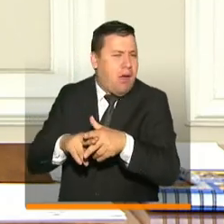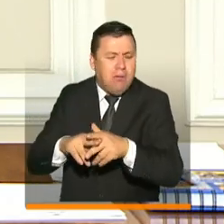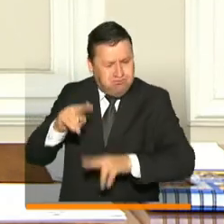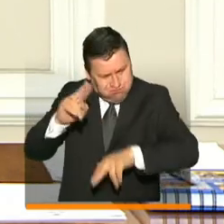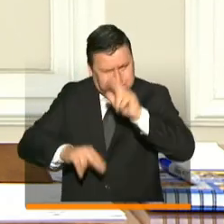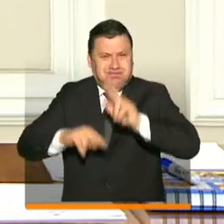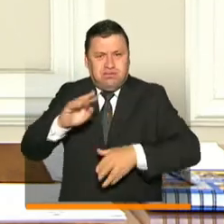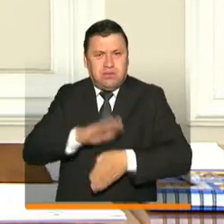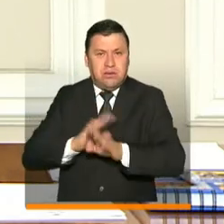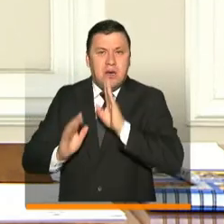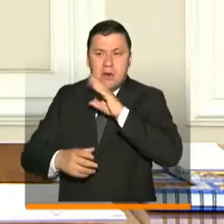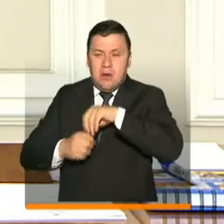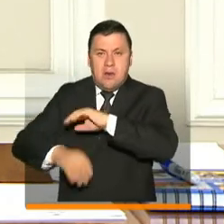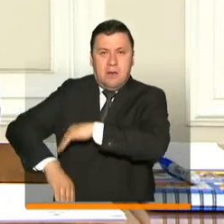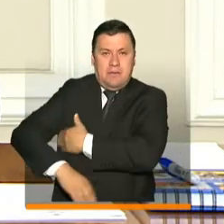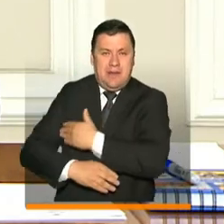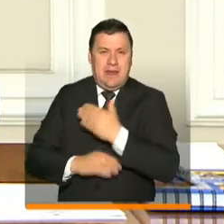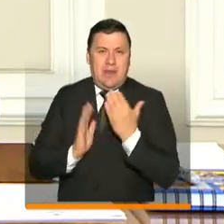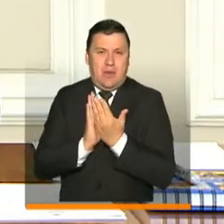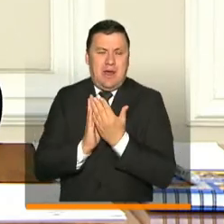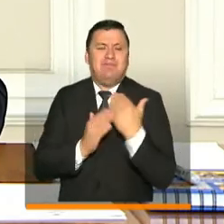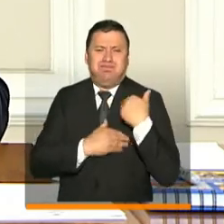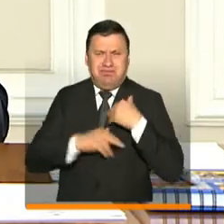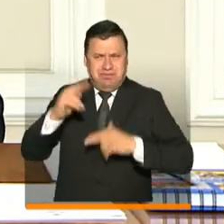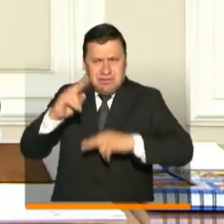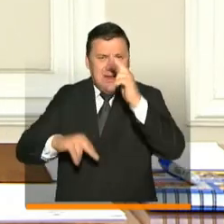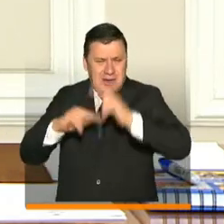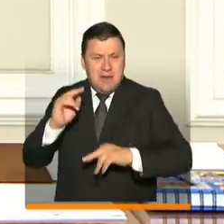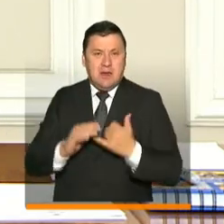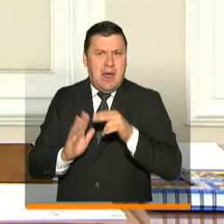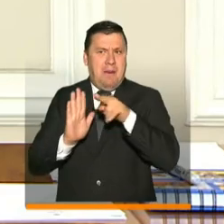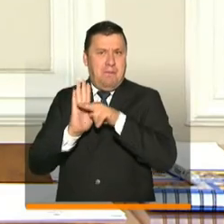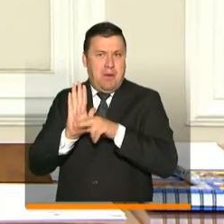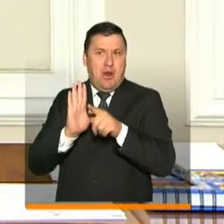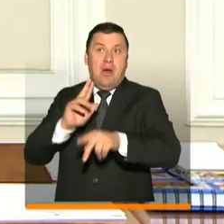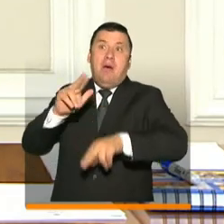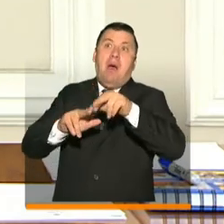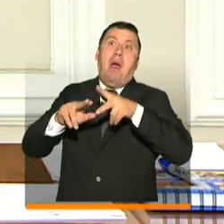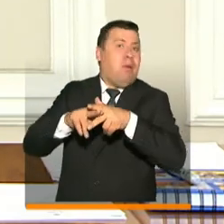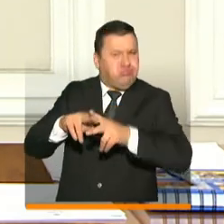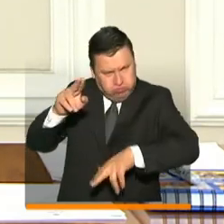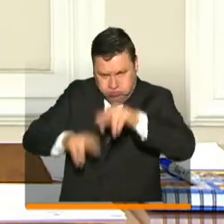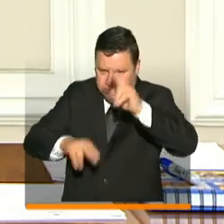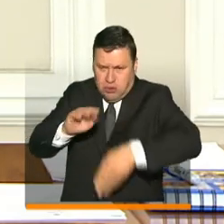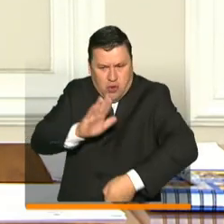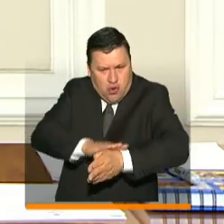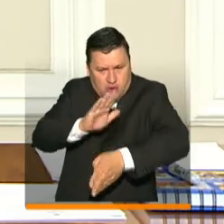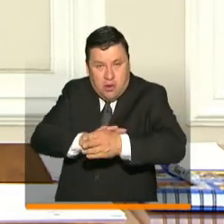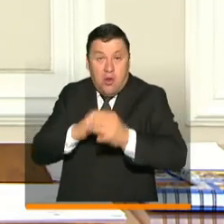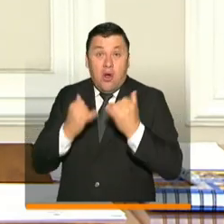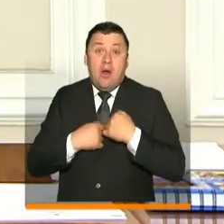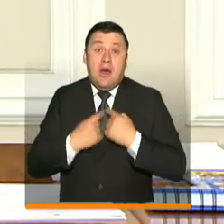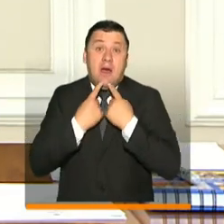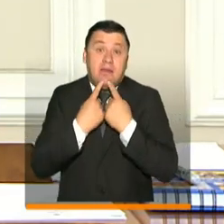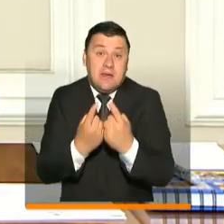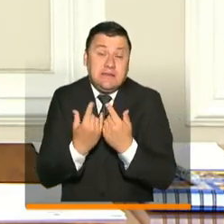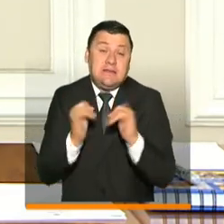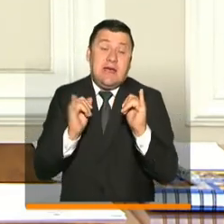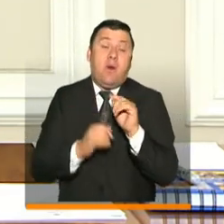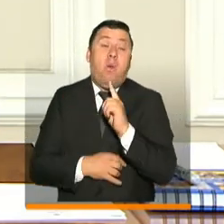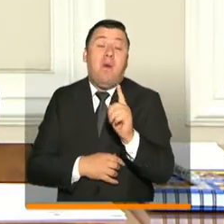en el Ministerio de Educación. Hemos también avanzado en los protocolos para esas obras y hoy quiero decirles a ustedes que